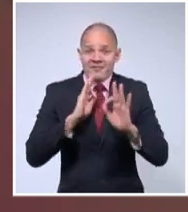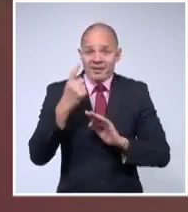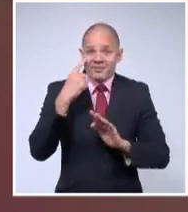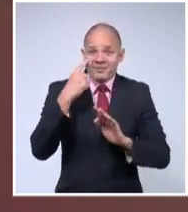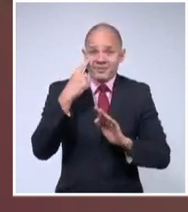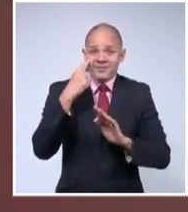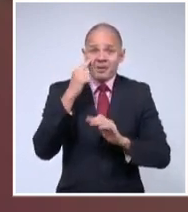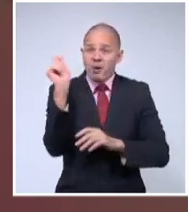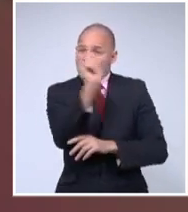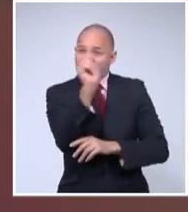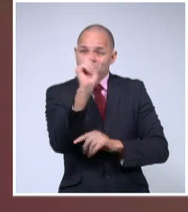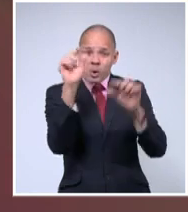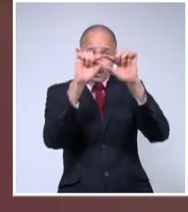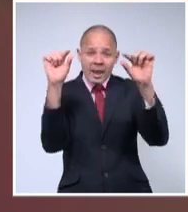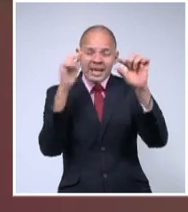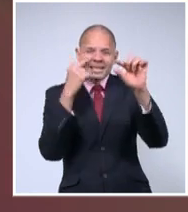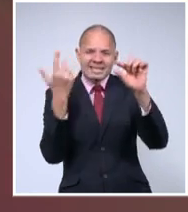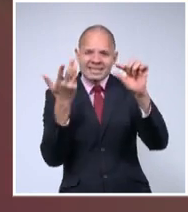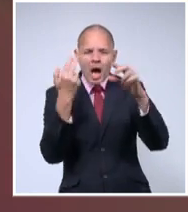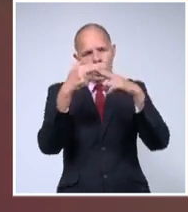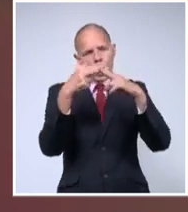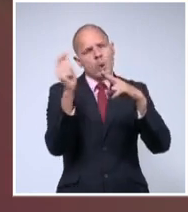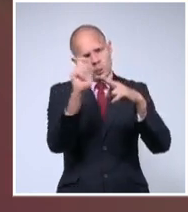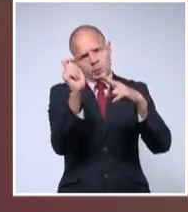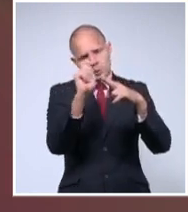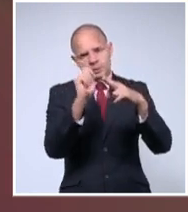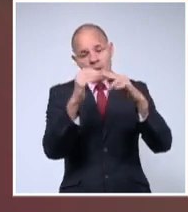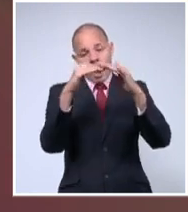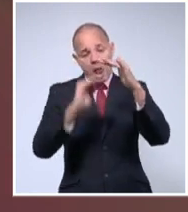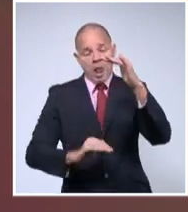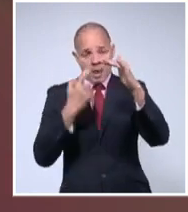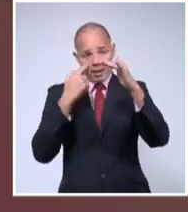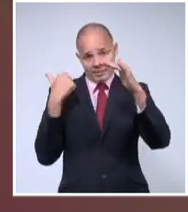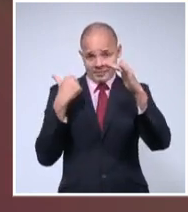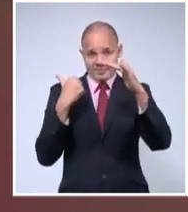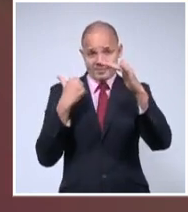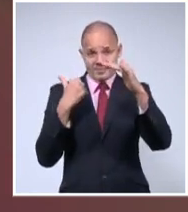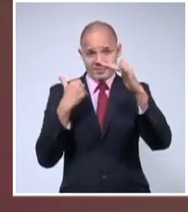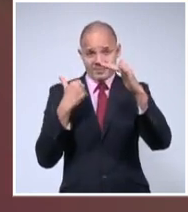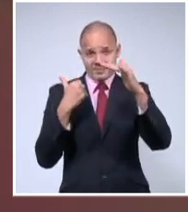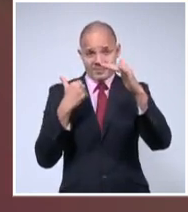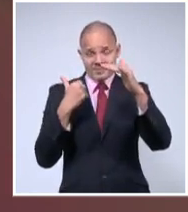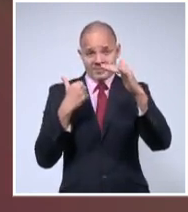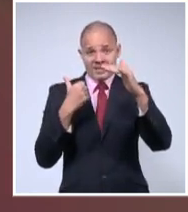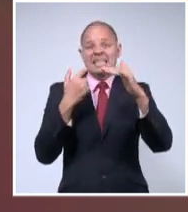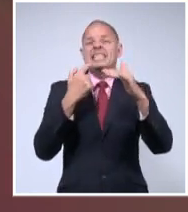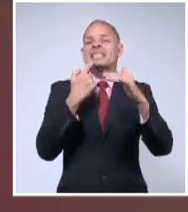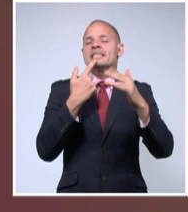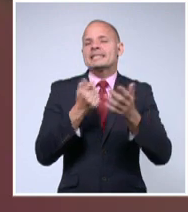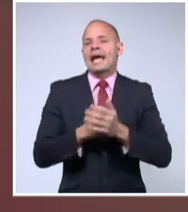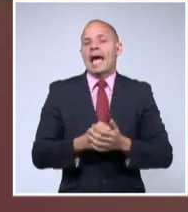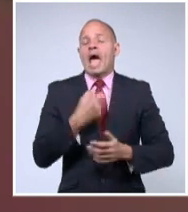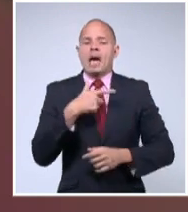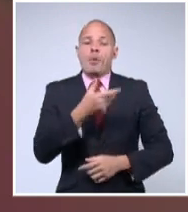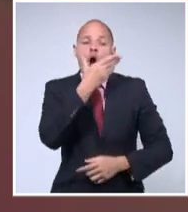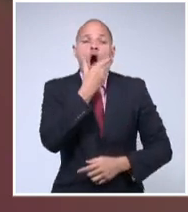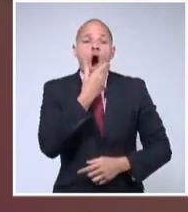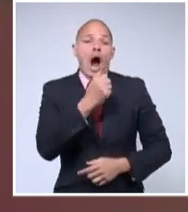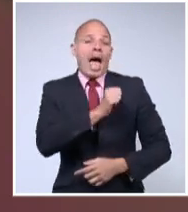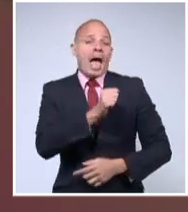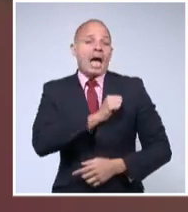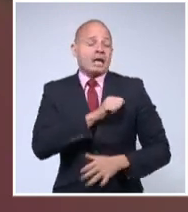lo buscamos, el nombre de quien lo hizo, pero en realidad ahí pueden leer perfectamente ustedes. Para jóvenes emprendedores, miren la oferta tentadora.